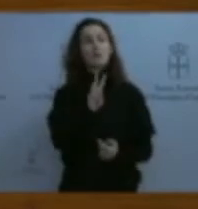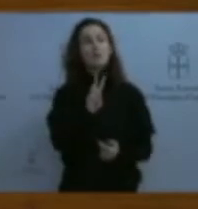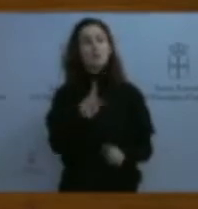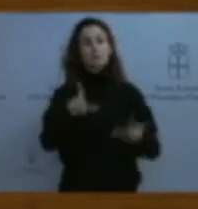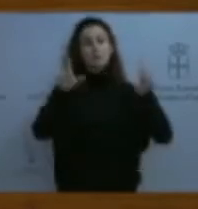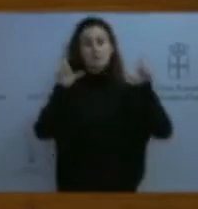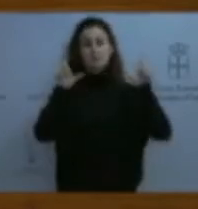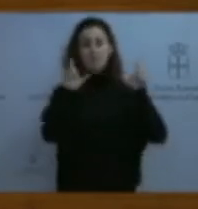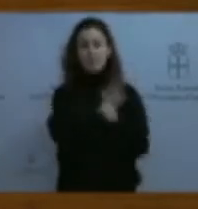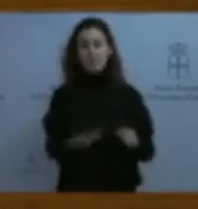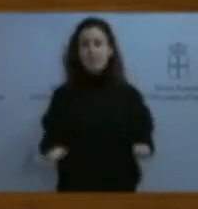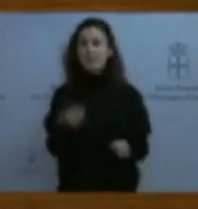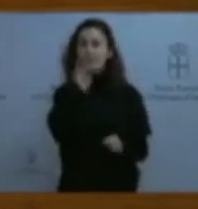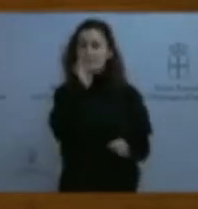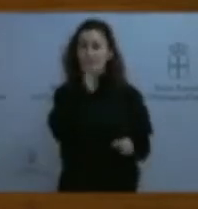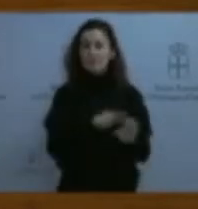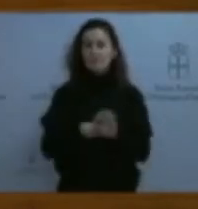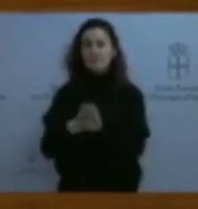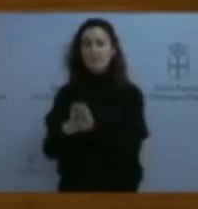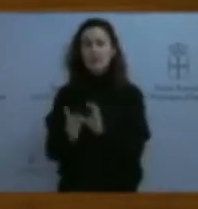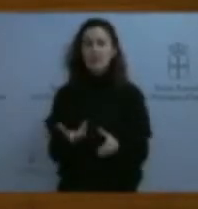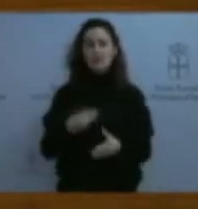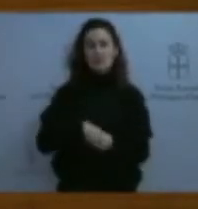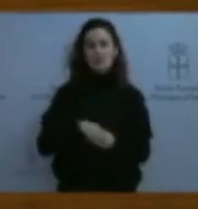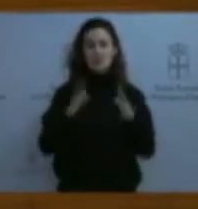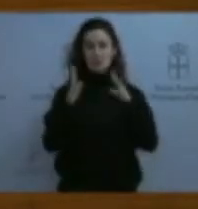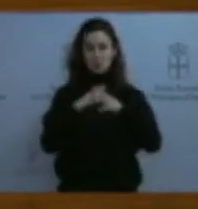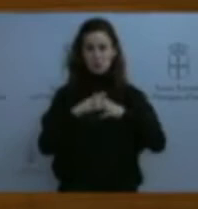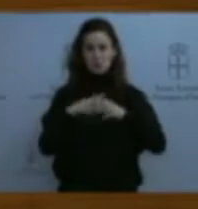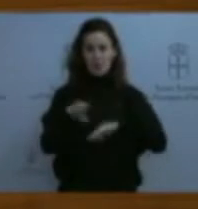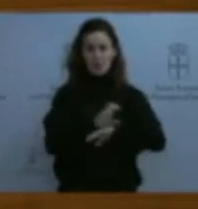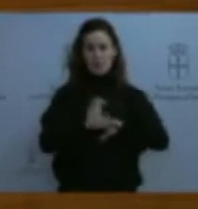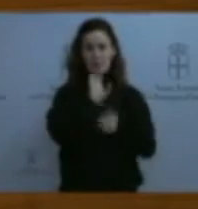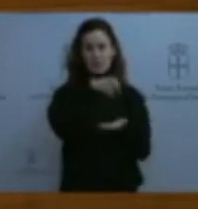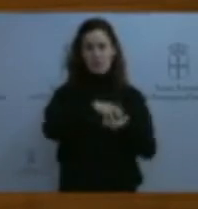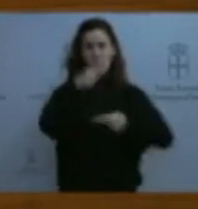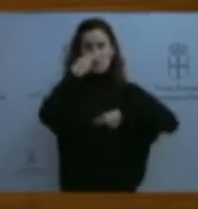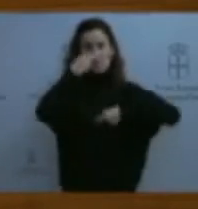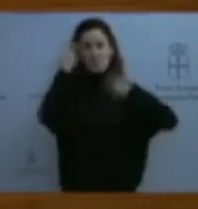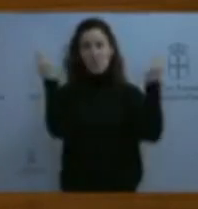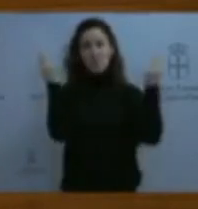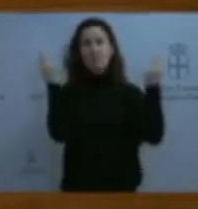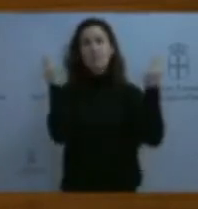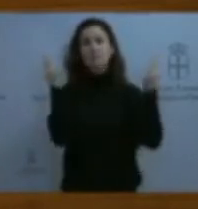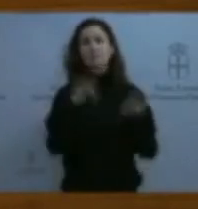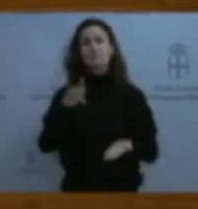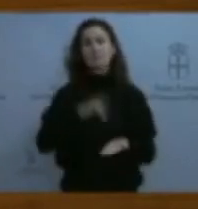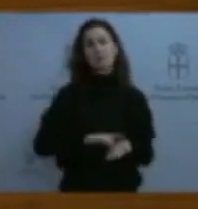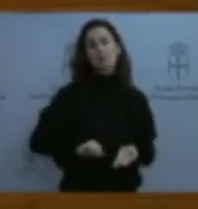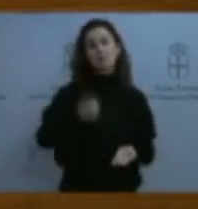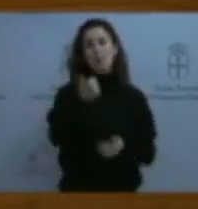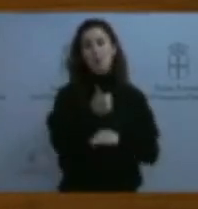cubrir este puesto. En la estructura de la consejería, que es pública y que ha sido aprobada por el Consejo